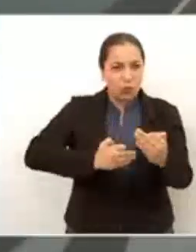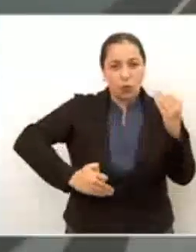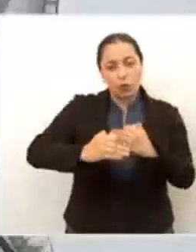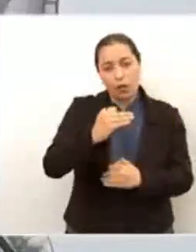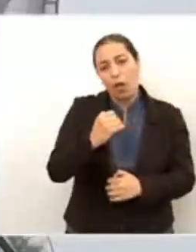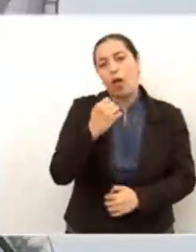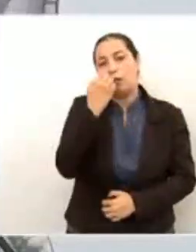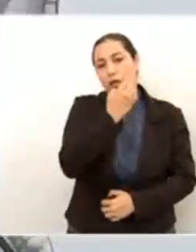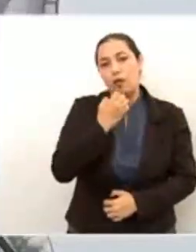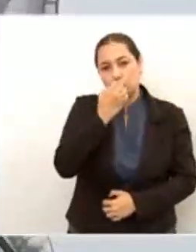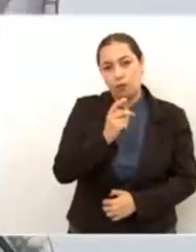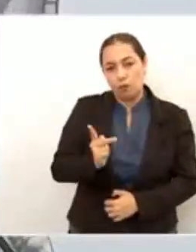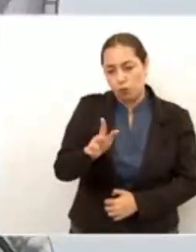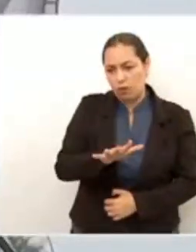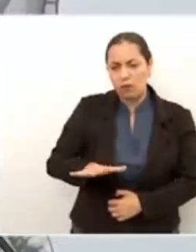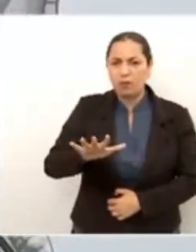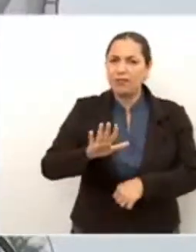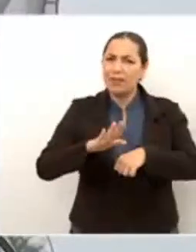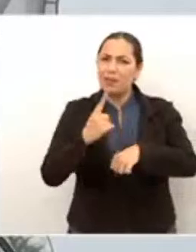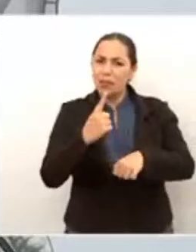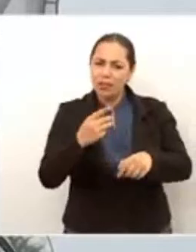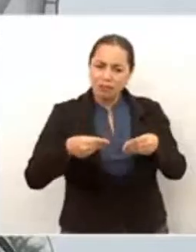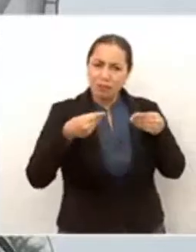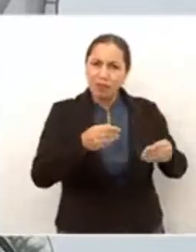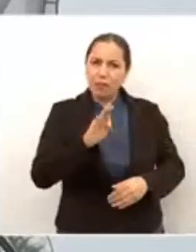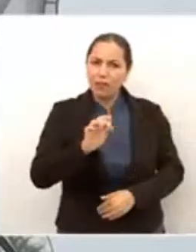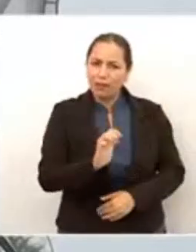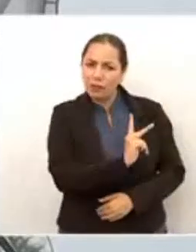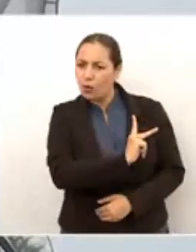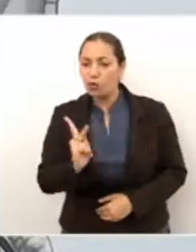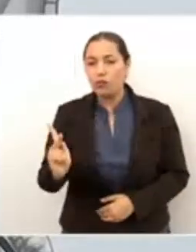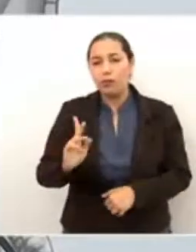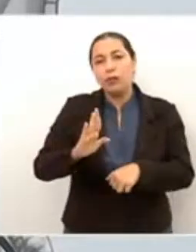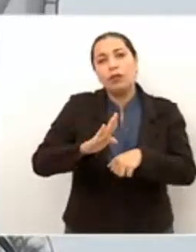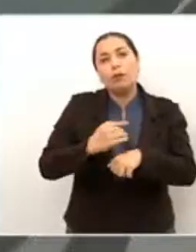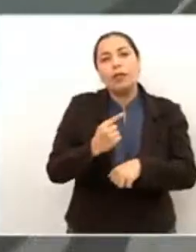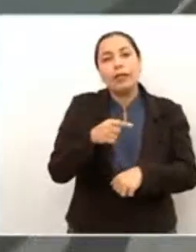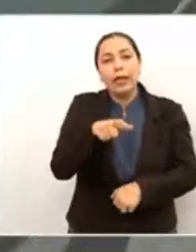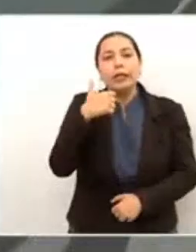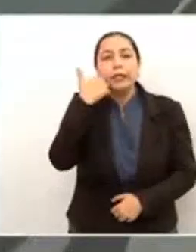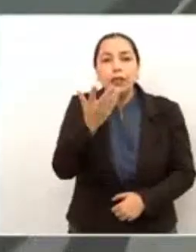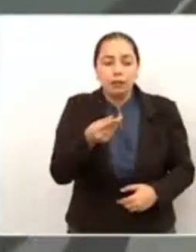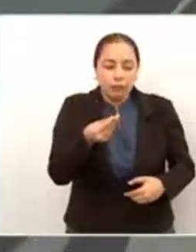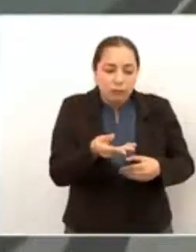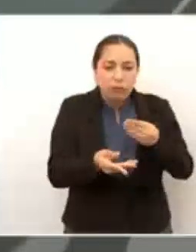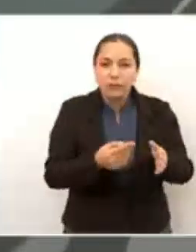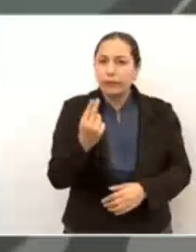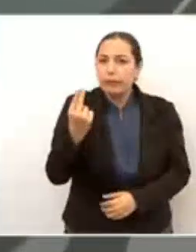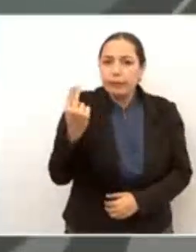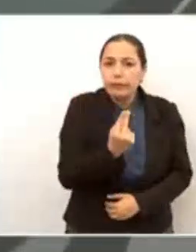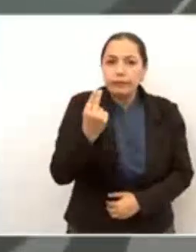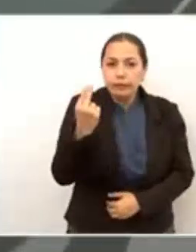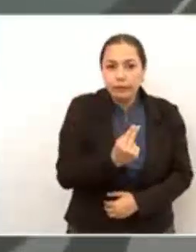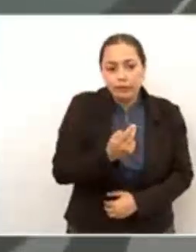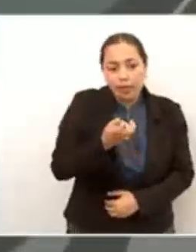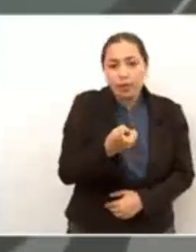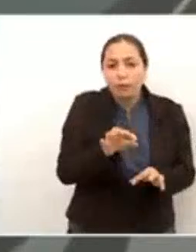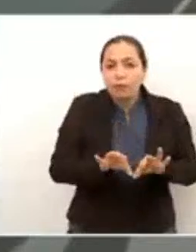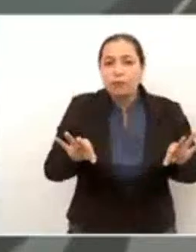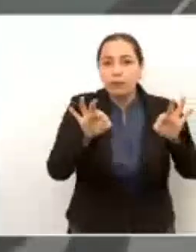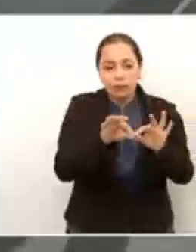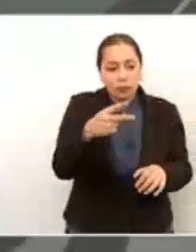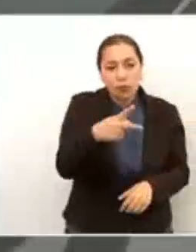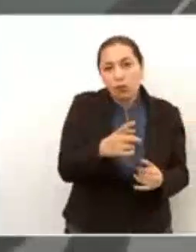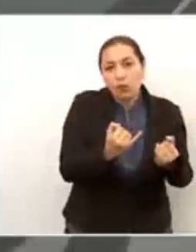todos? Pues porque queremos darle lo indispensable a la familia para que lleve a sus hijos a la escuela. Que